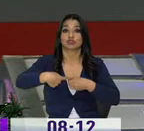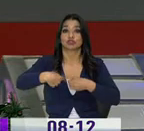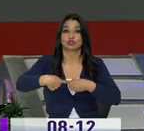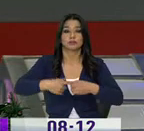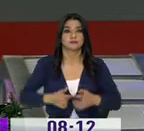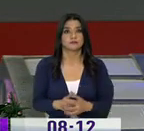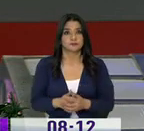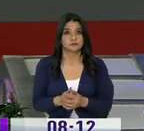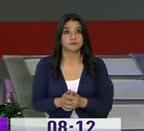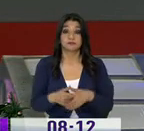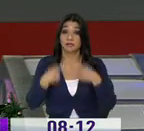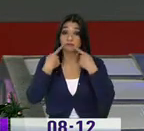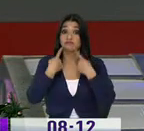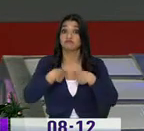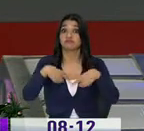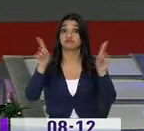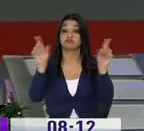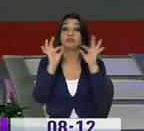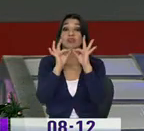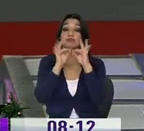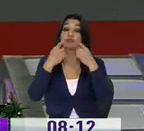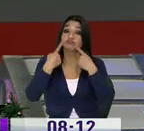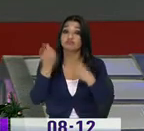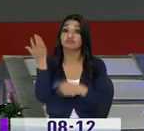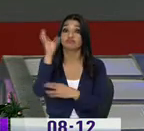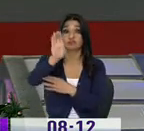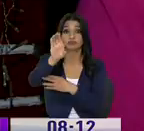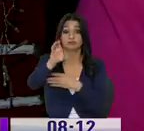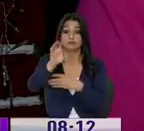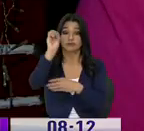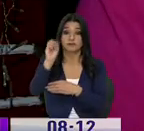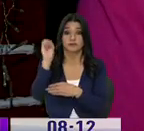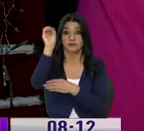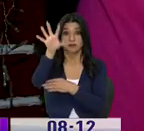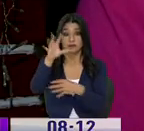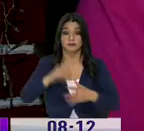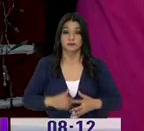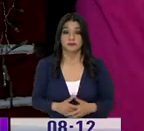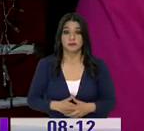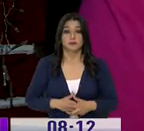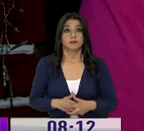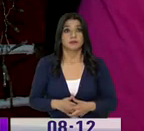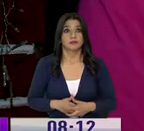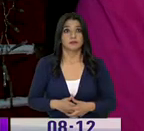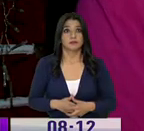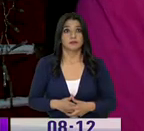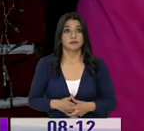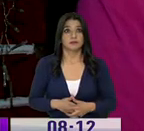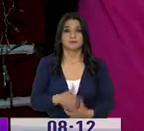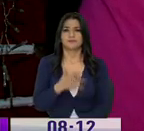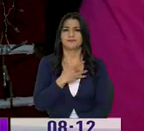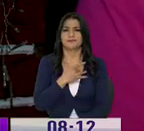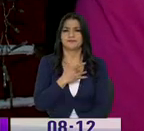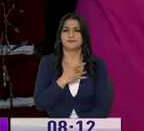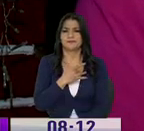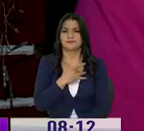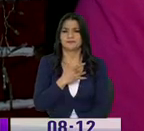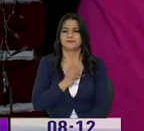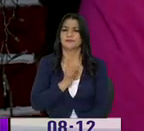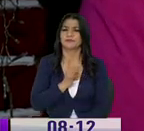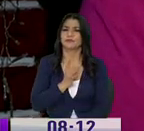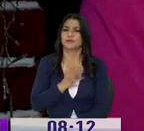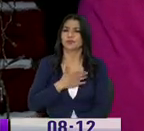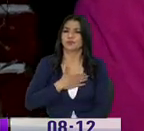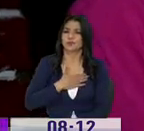El caso se viralizó en las redes sociales. Veamos. Es un dolor que no se quita. Es un dolor que uno